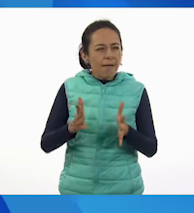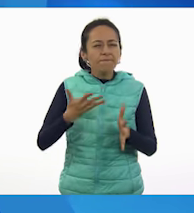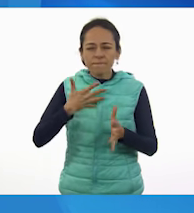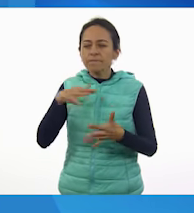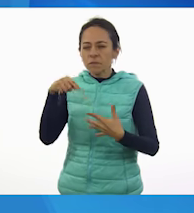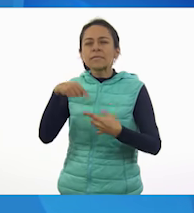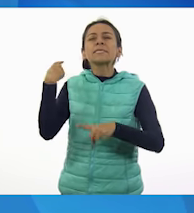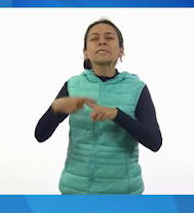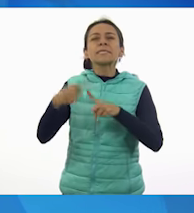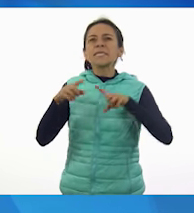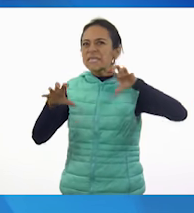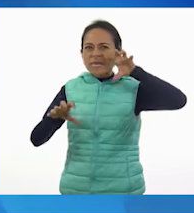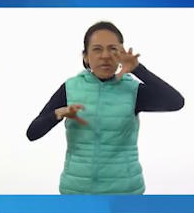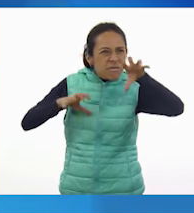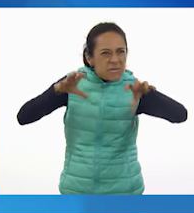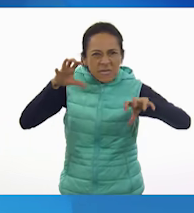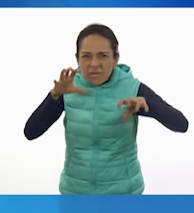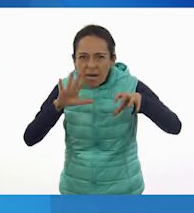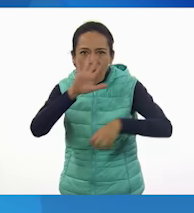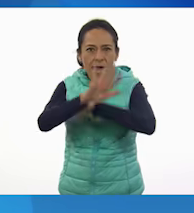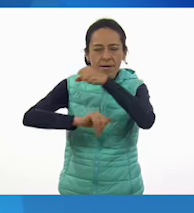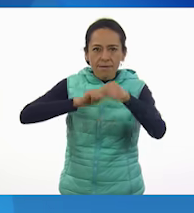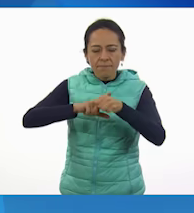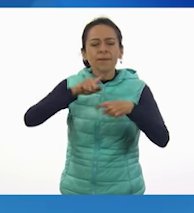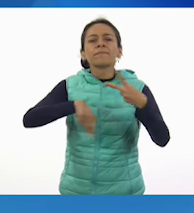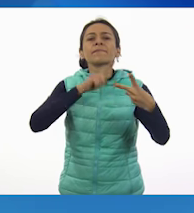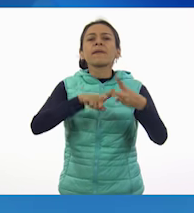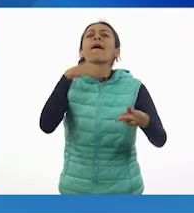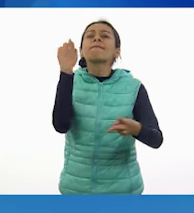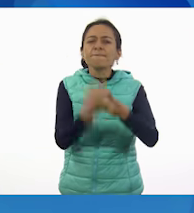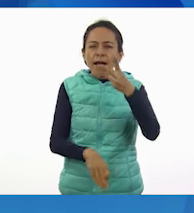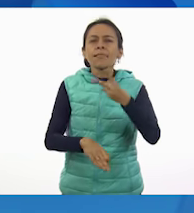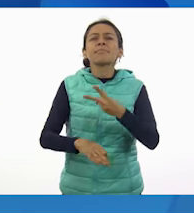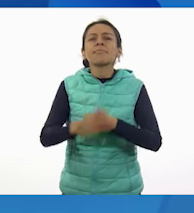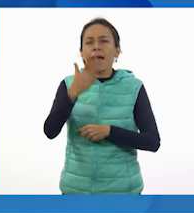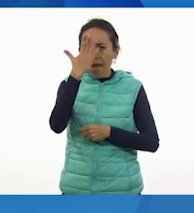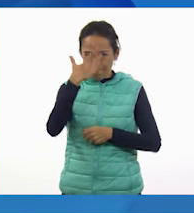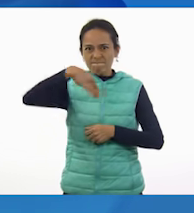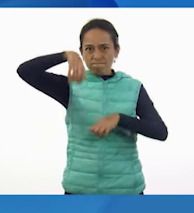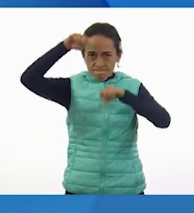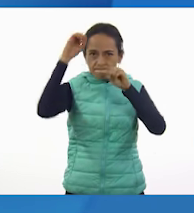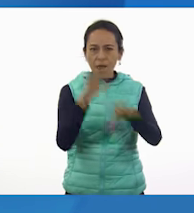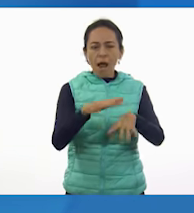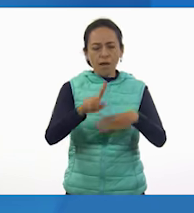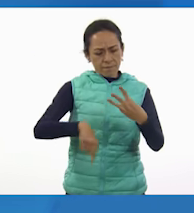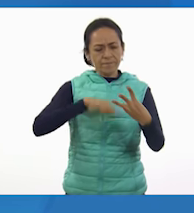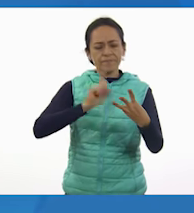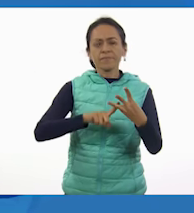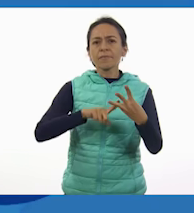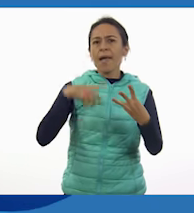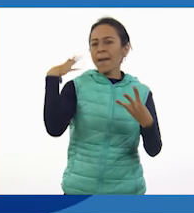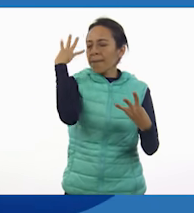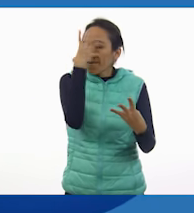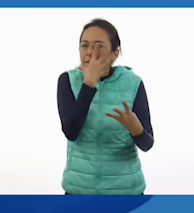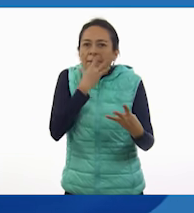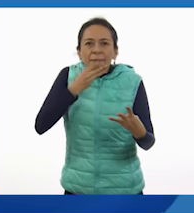a la hechicera y Bella. ¡Yo quiero ser Bella!